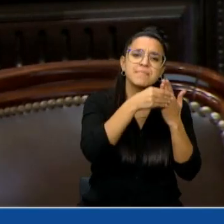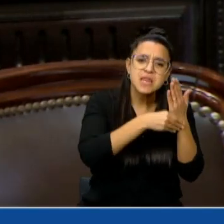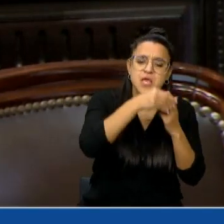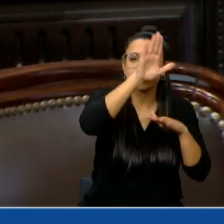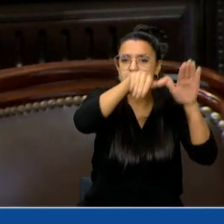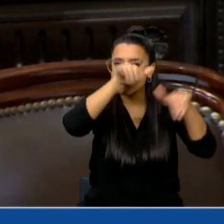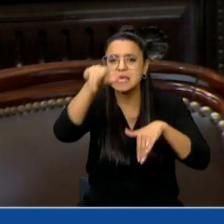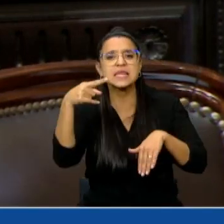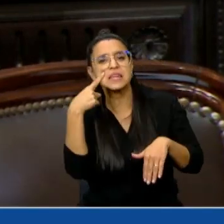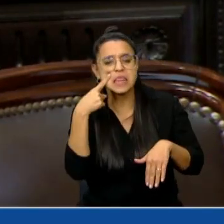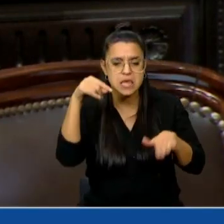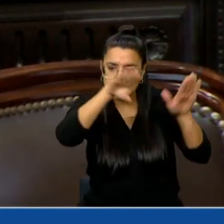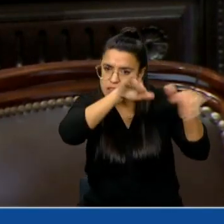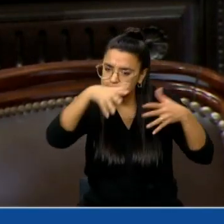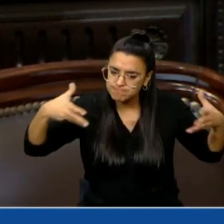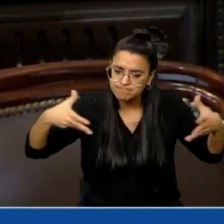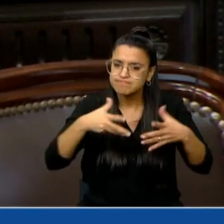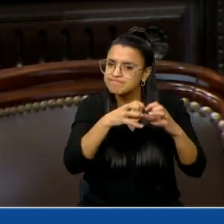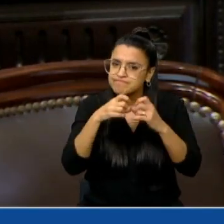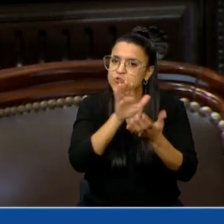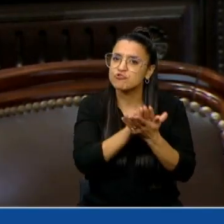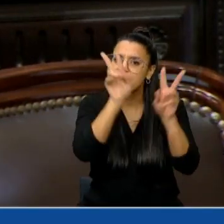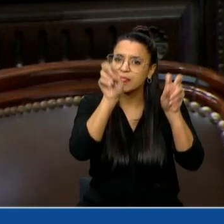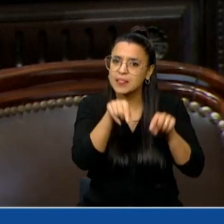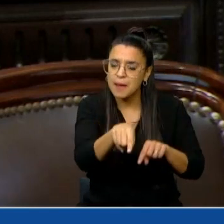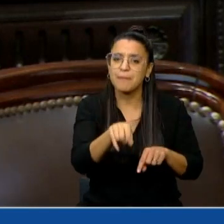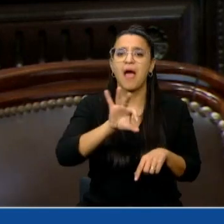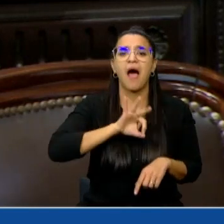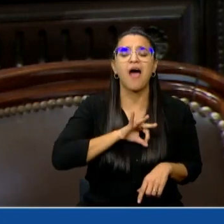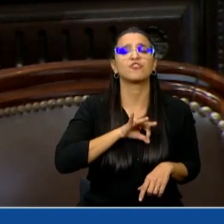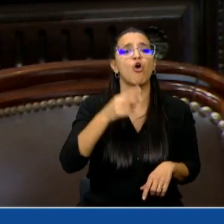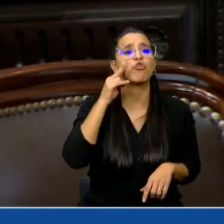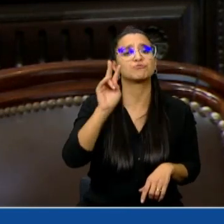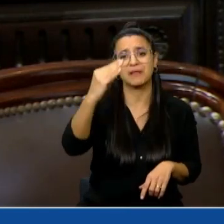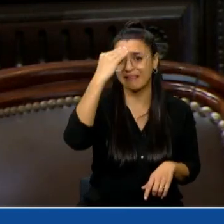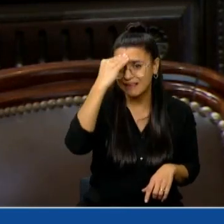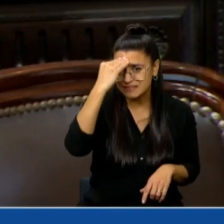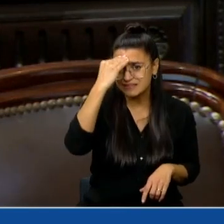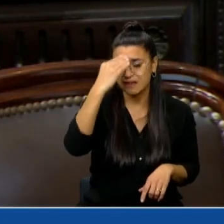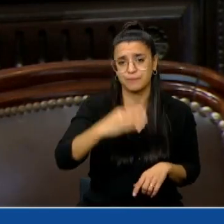y a los intendentes para tratar este tema. Y en el año 2015,